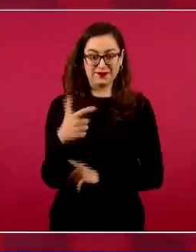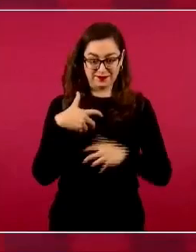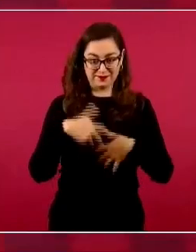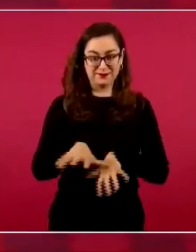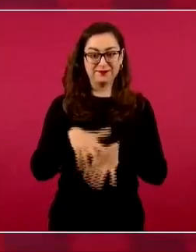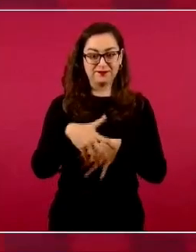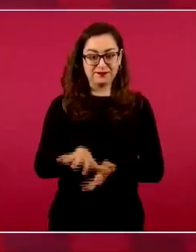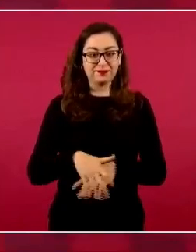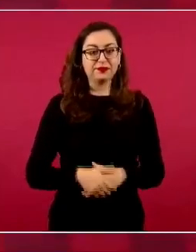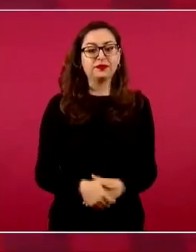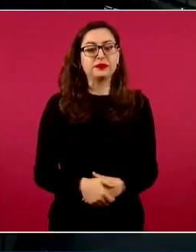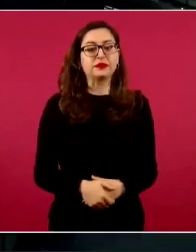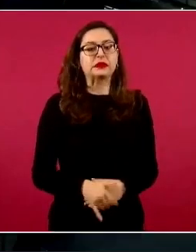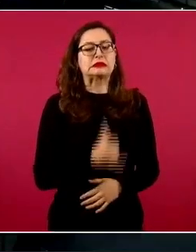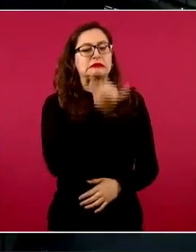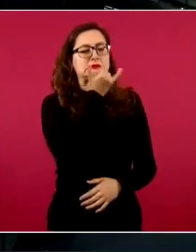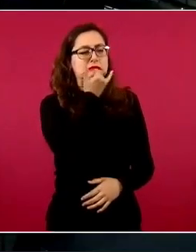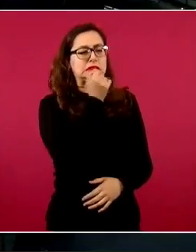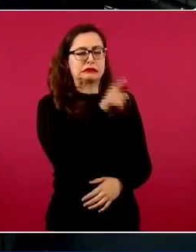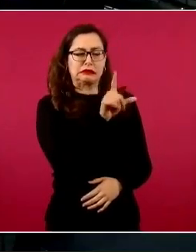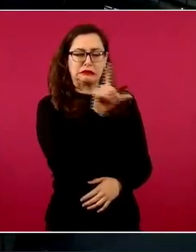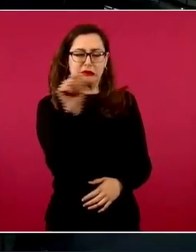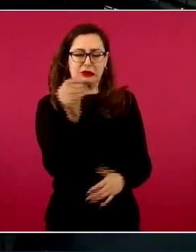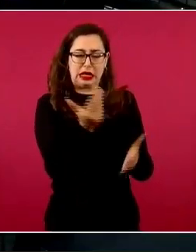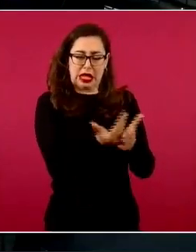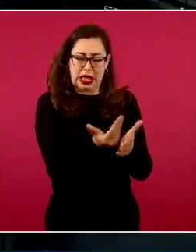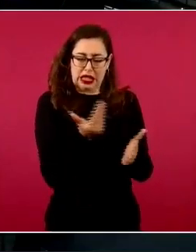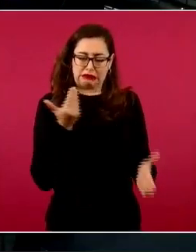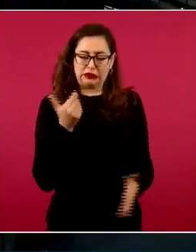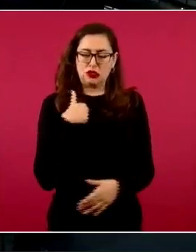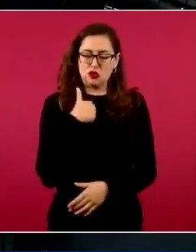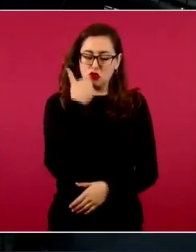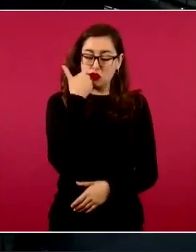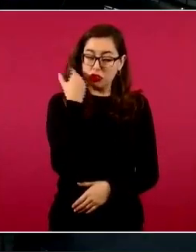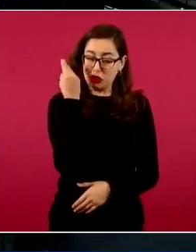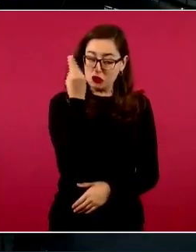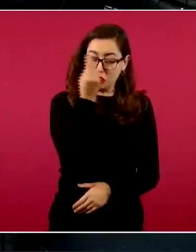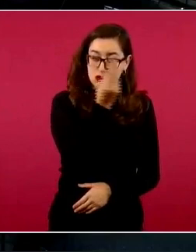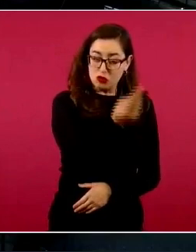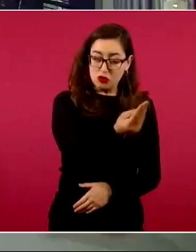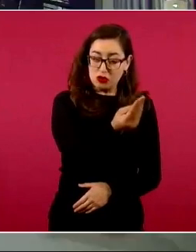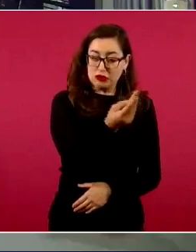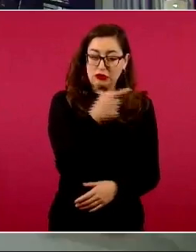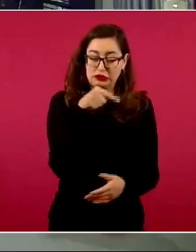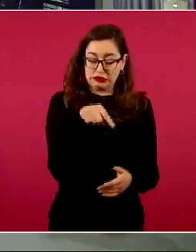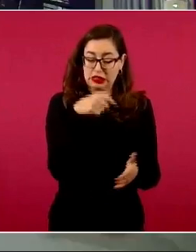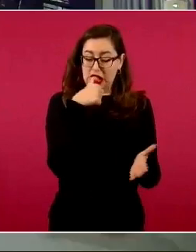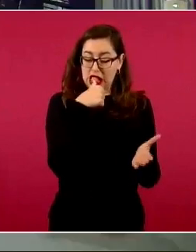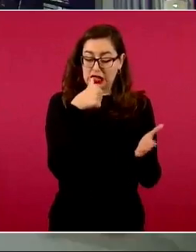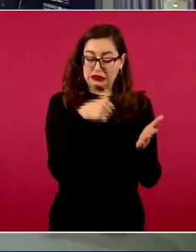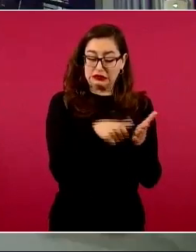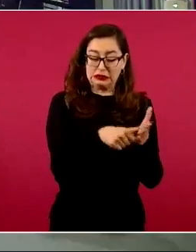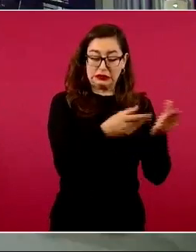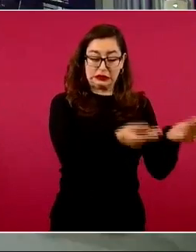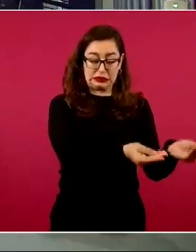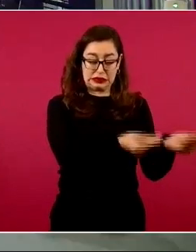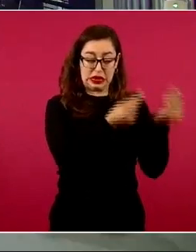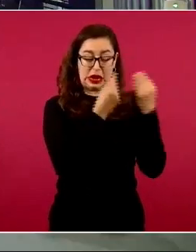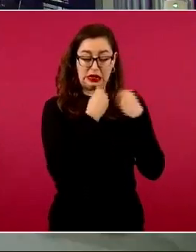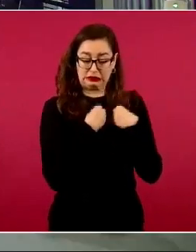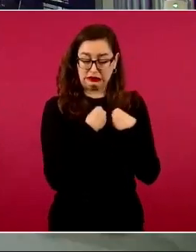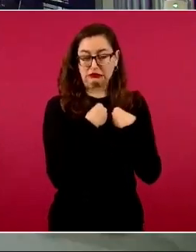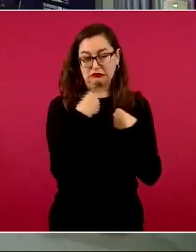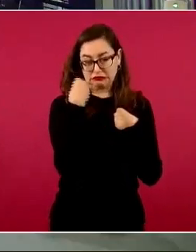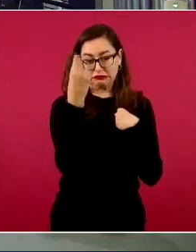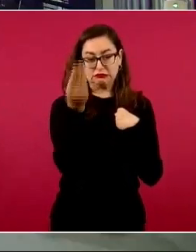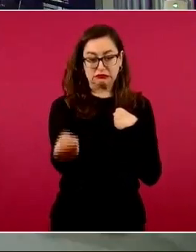Antes de que se vaya, tengo aquí una carta de la gente de Vox Populi, de la gente que luego viene aquí a